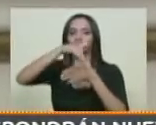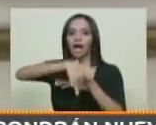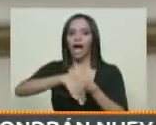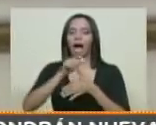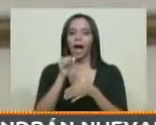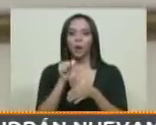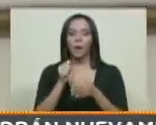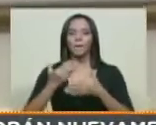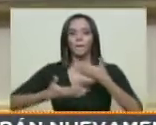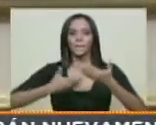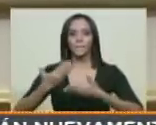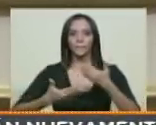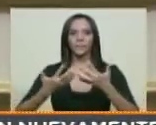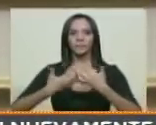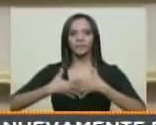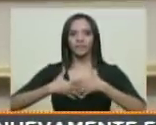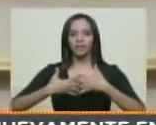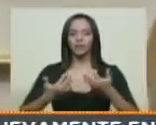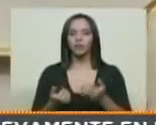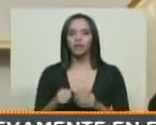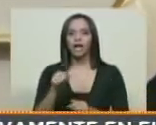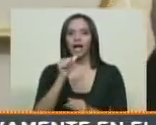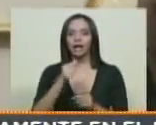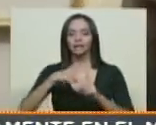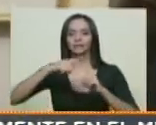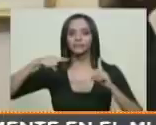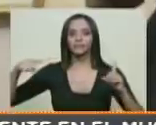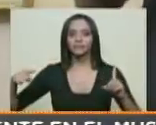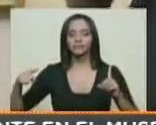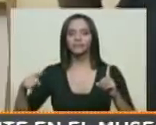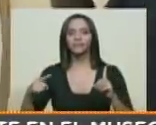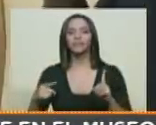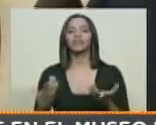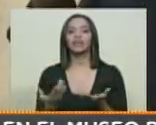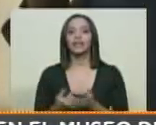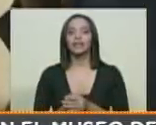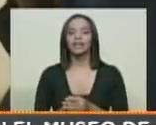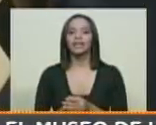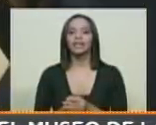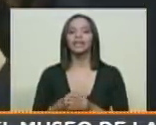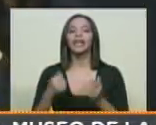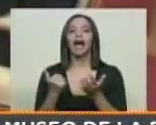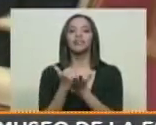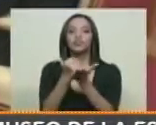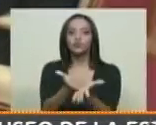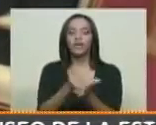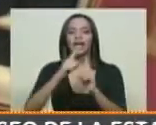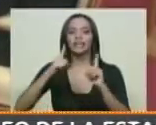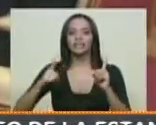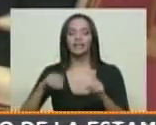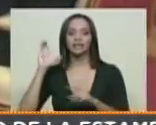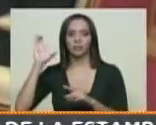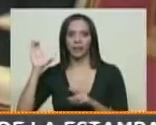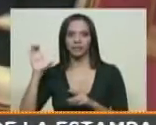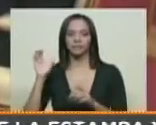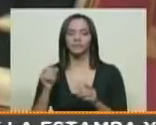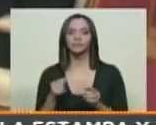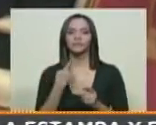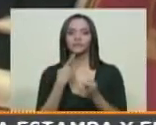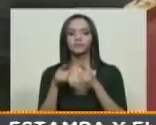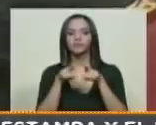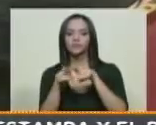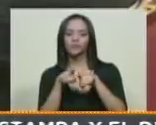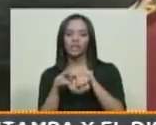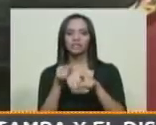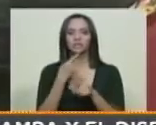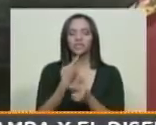en el tendido eléctrico hasta Roraima, y que le brinda electricidad a Roraima. Por ahí ha corrido el rumor que porque